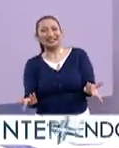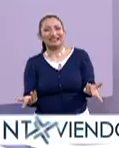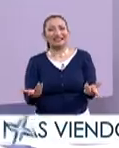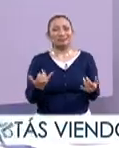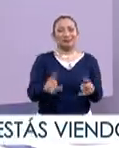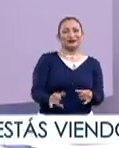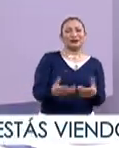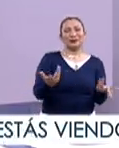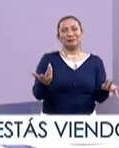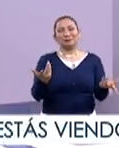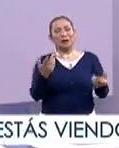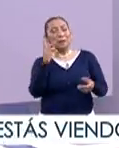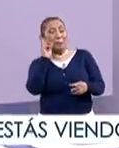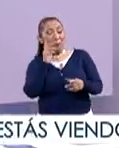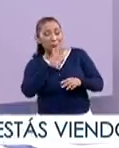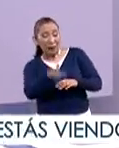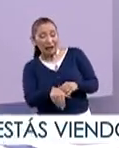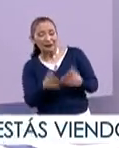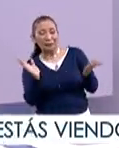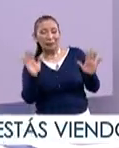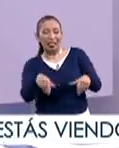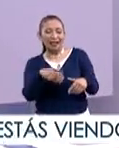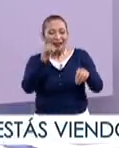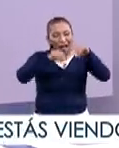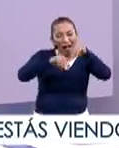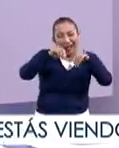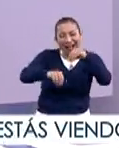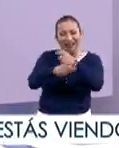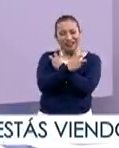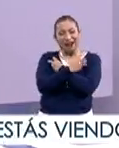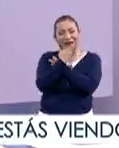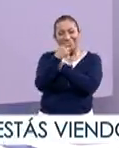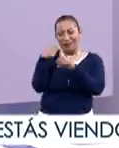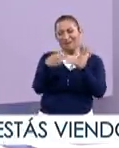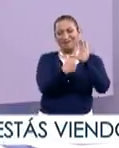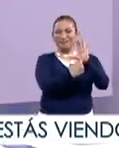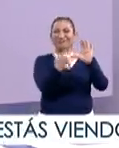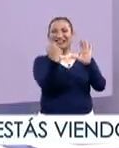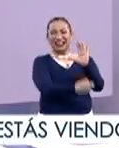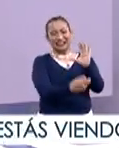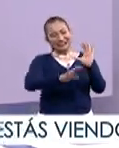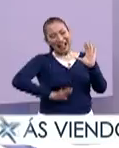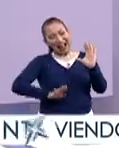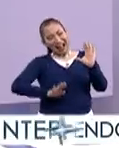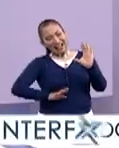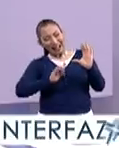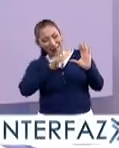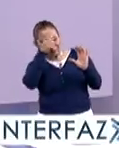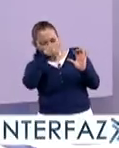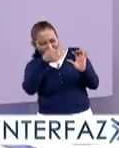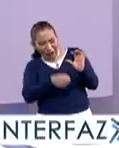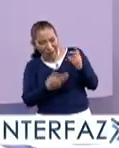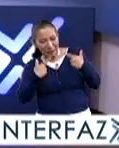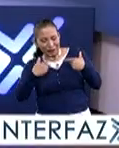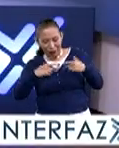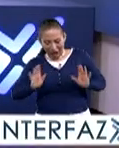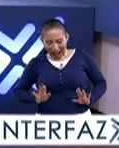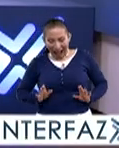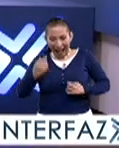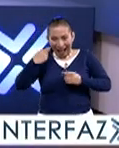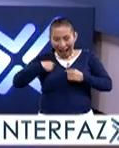burlón, como que nos burlamos de la muerte, hacemos estas calaveritas en donde hablamos de las características específicas de una